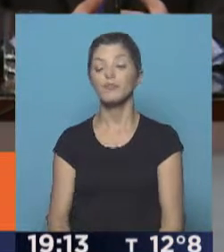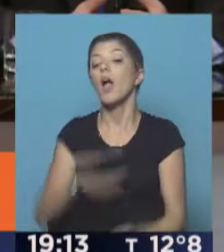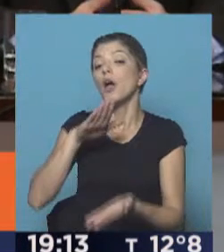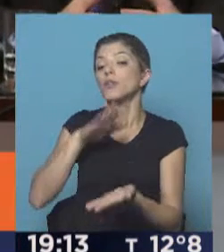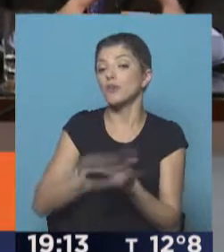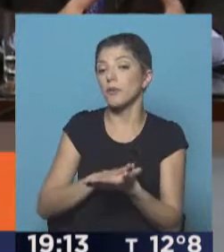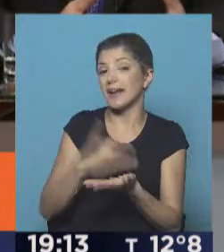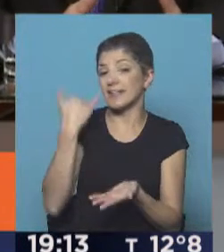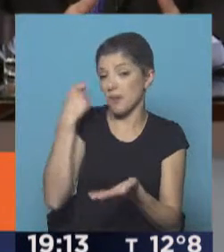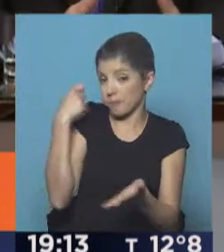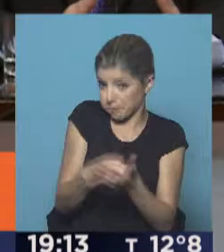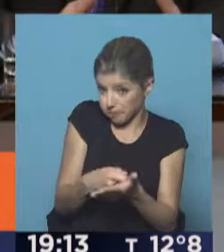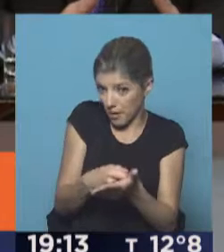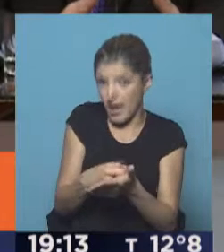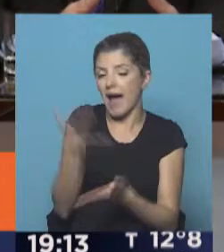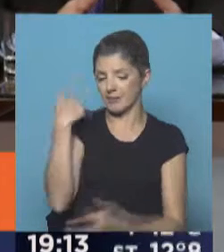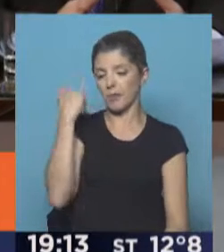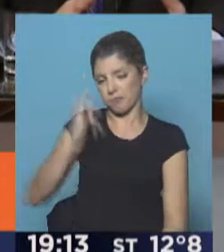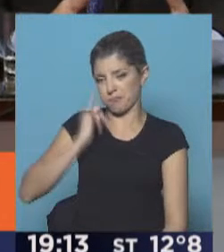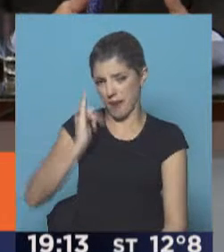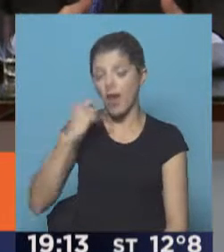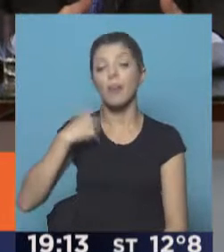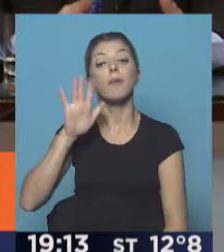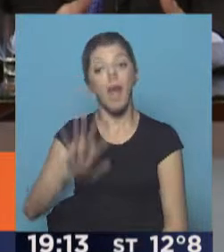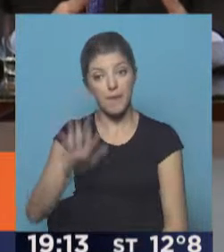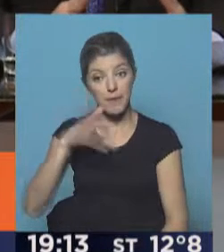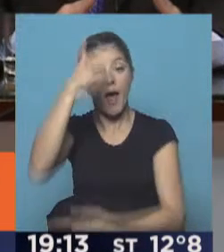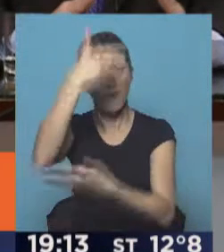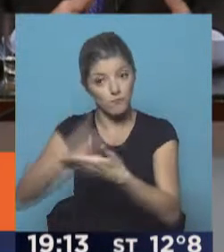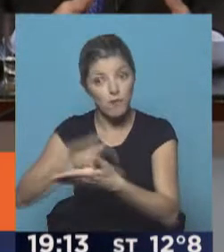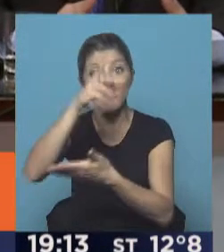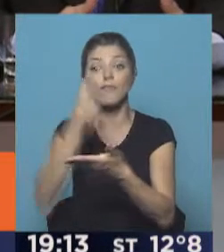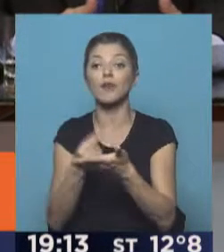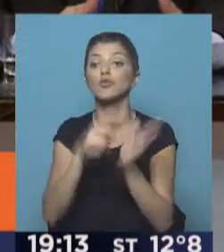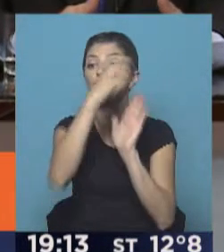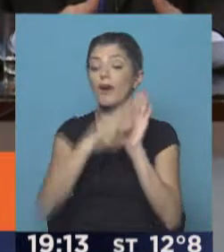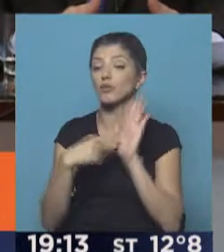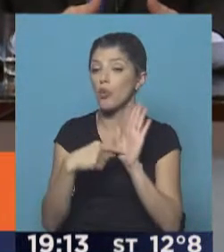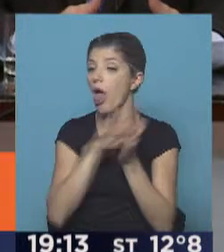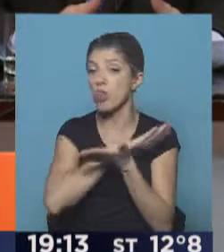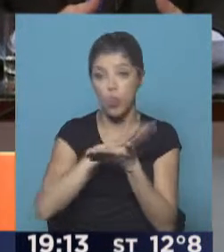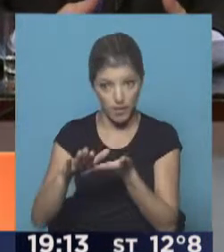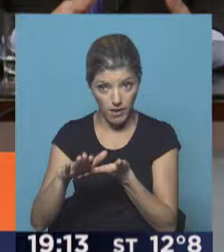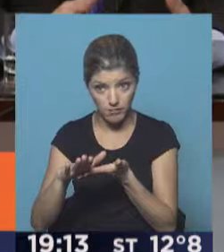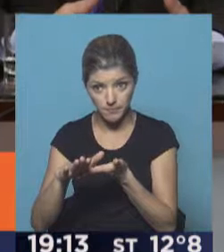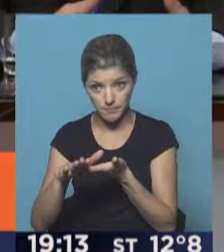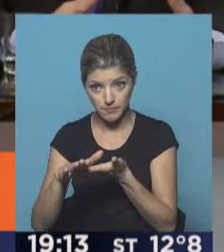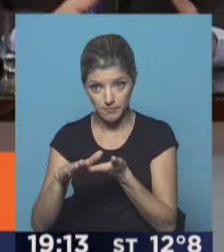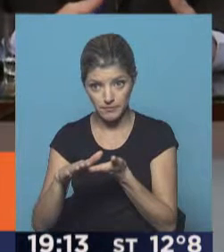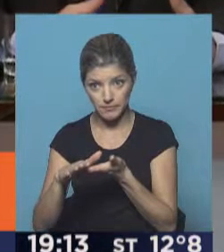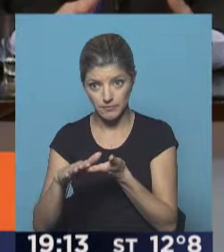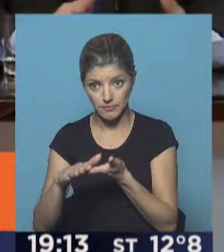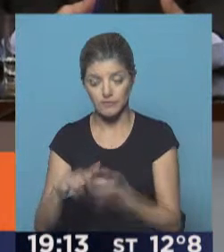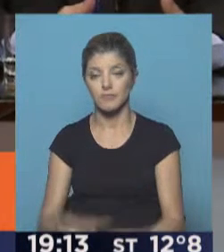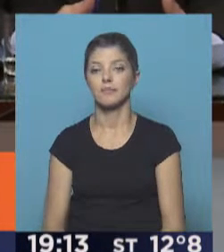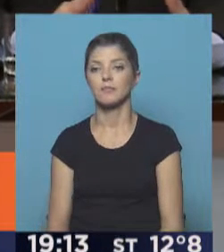dije hace un rato, tiene que esperar que reciba la nueva factura del proveedor del servicio de gas, y que en el caso